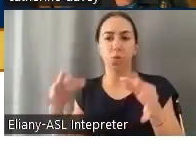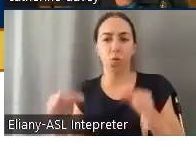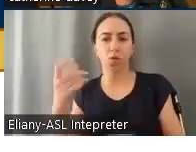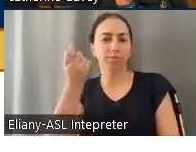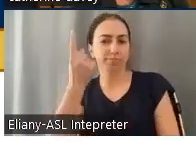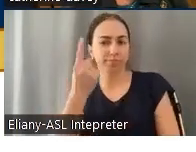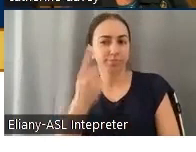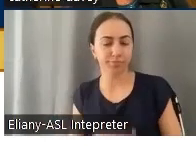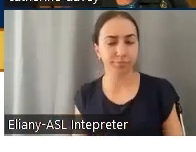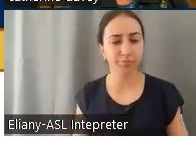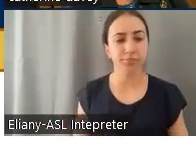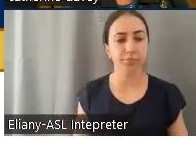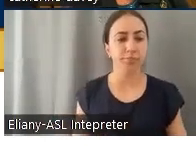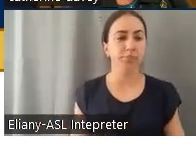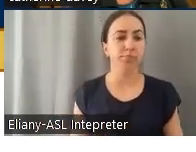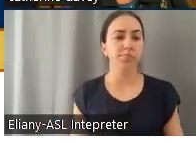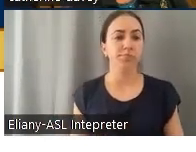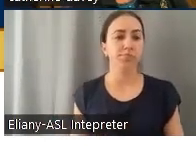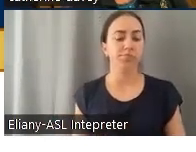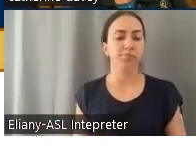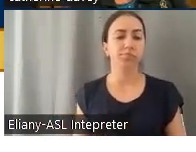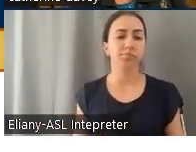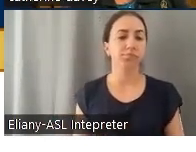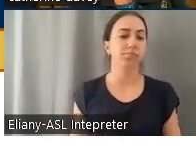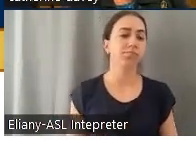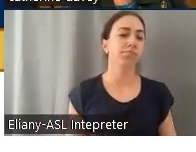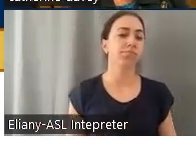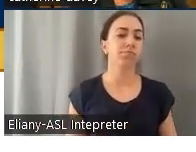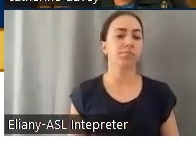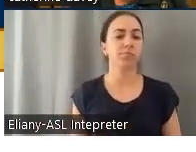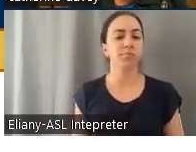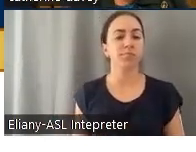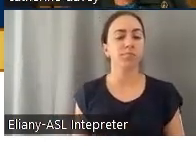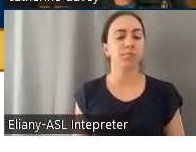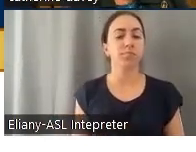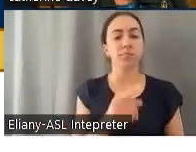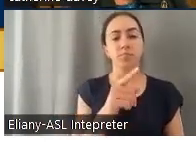persona, que diga esto y la junta entienda esto. Bien.